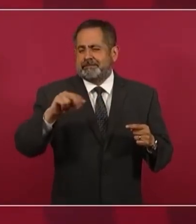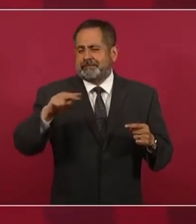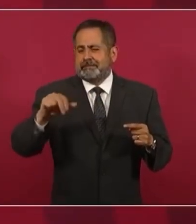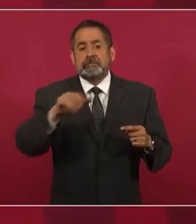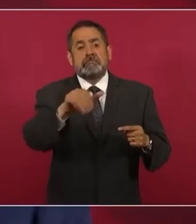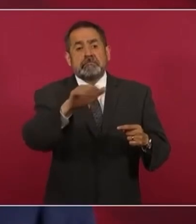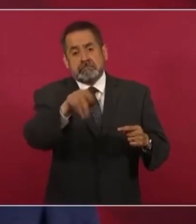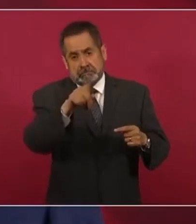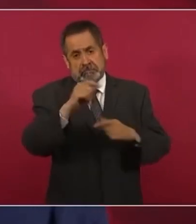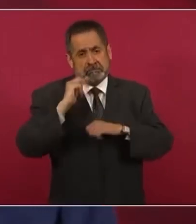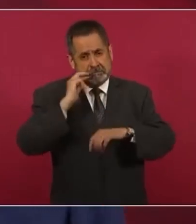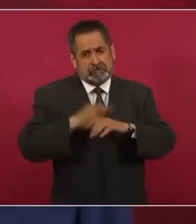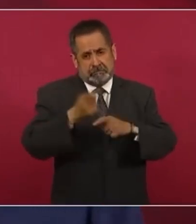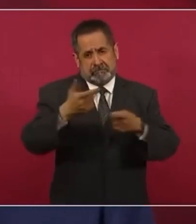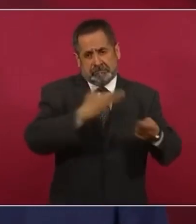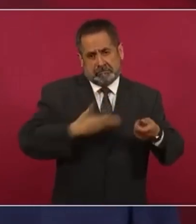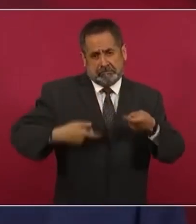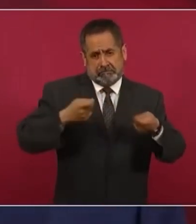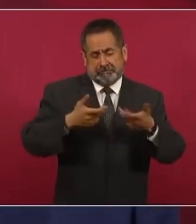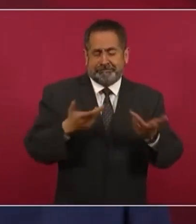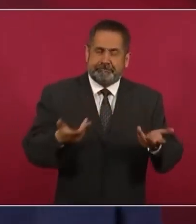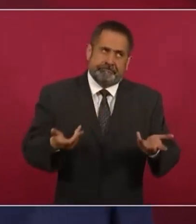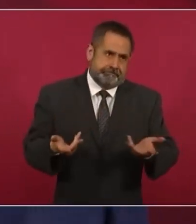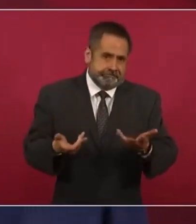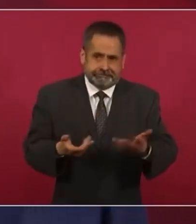después de que